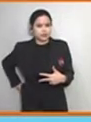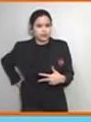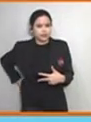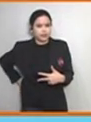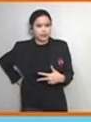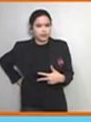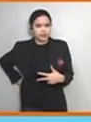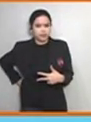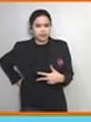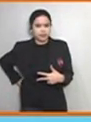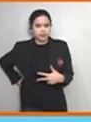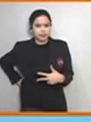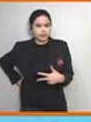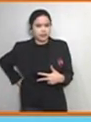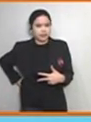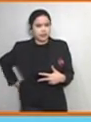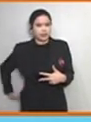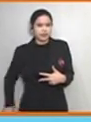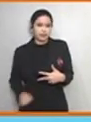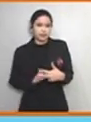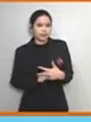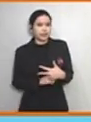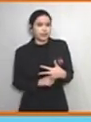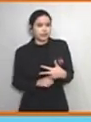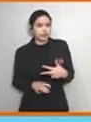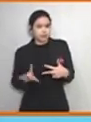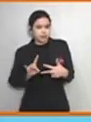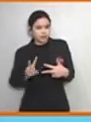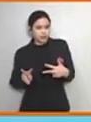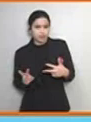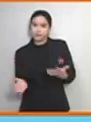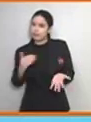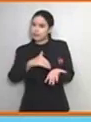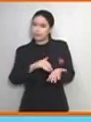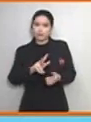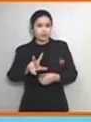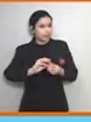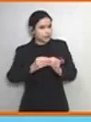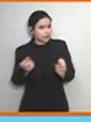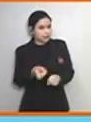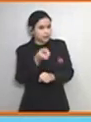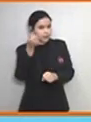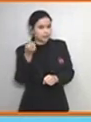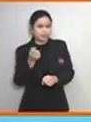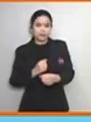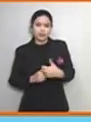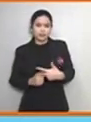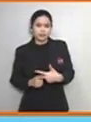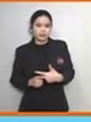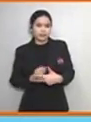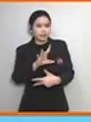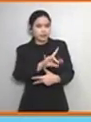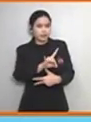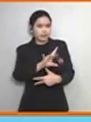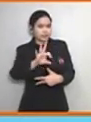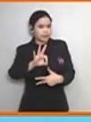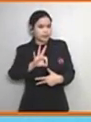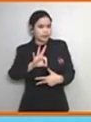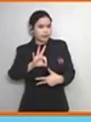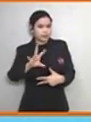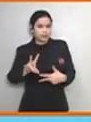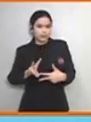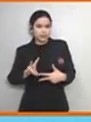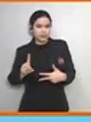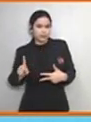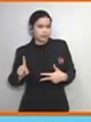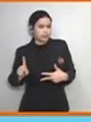número ganador. Este es el 82. Con gusto repito, los tres números favorecidos son 89, 71